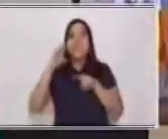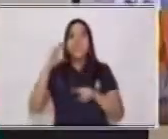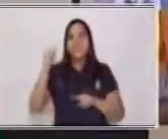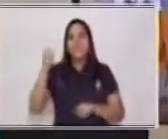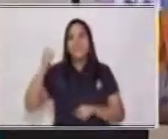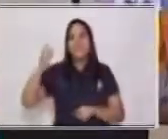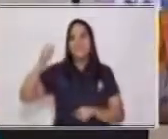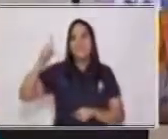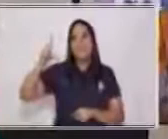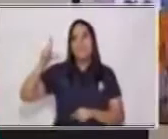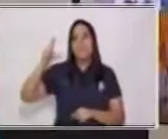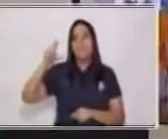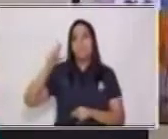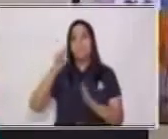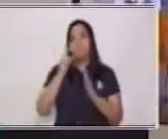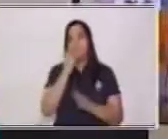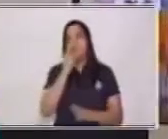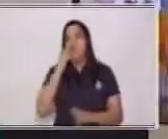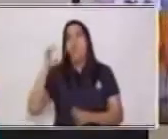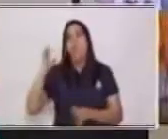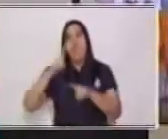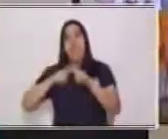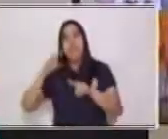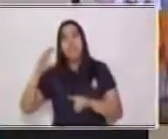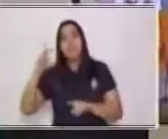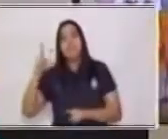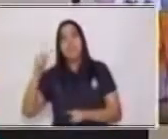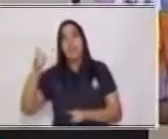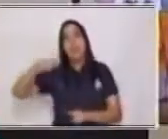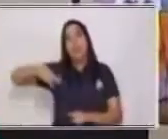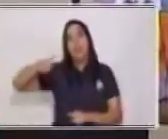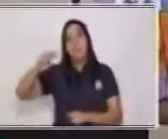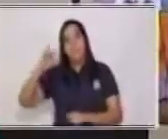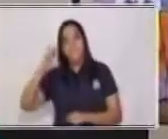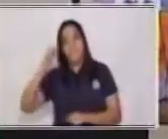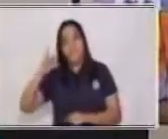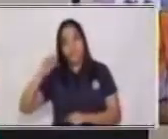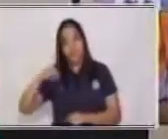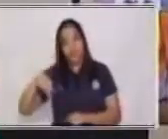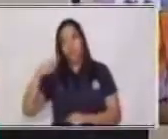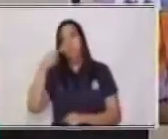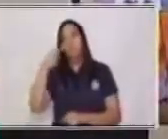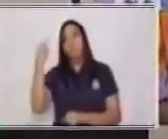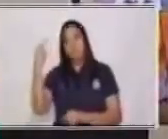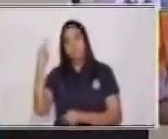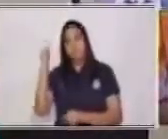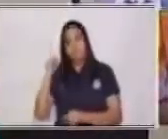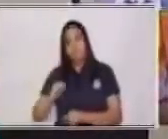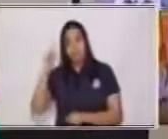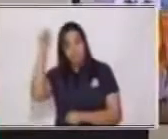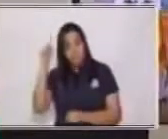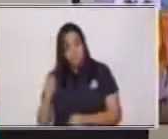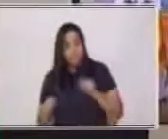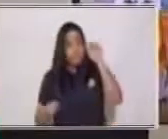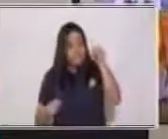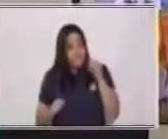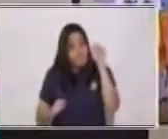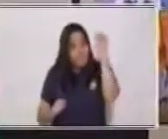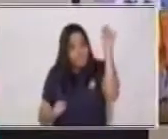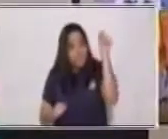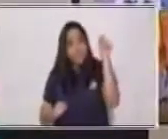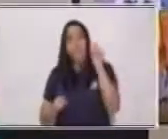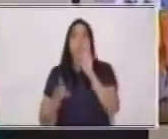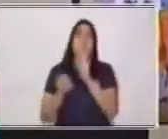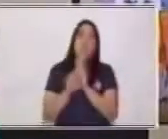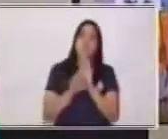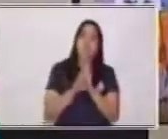contando, cuando vamos a expresar nuestras oraciones. Entonces, cuando nosotros sentimos un momento de alegría